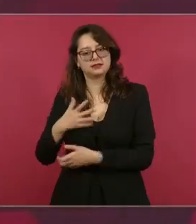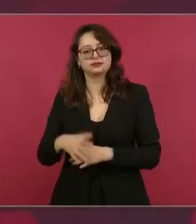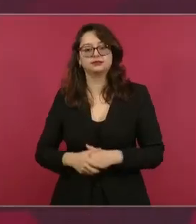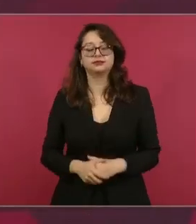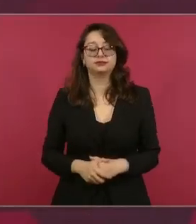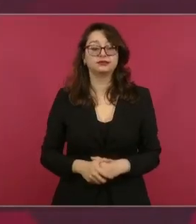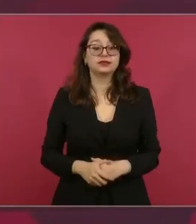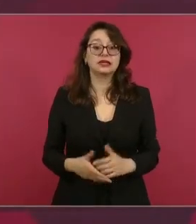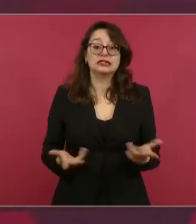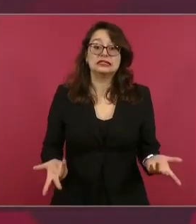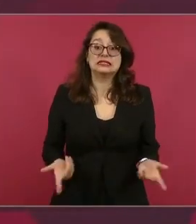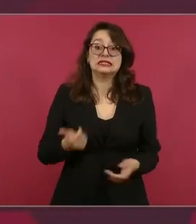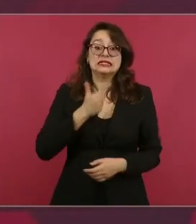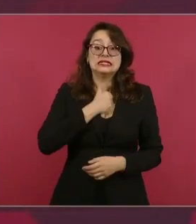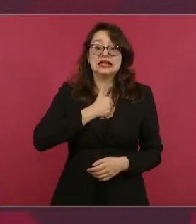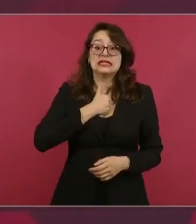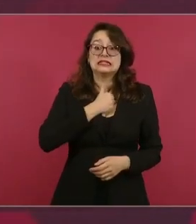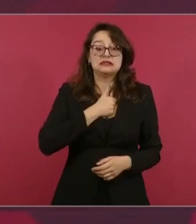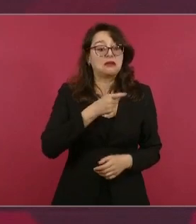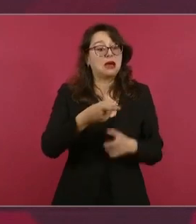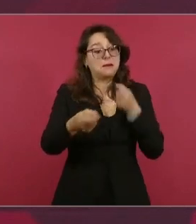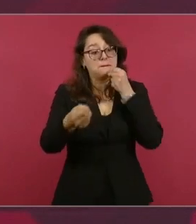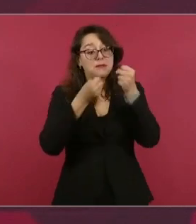es una crisis mundial